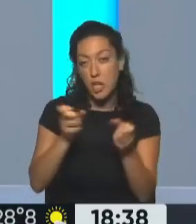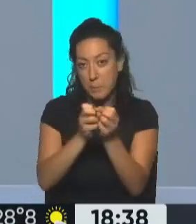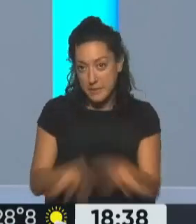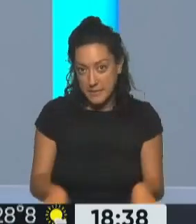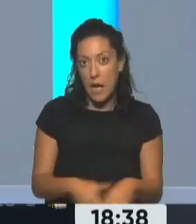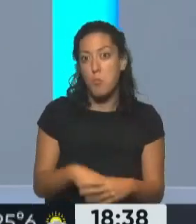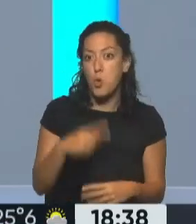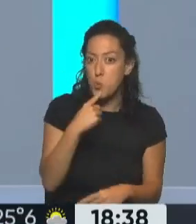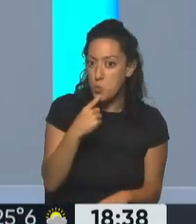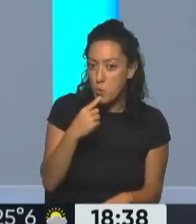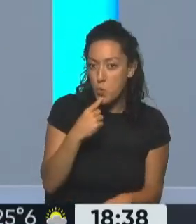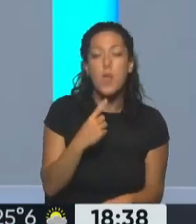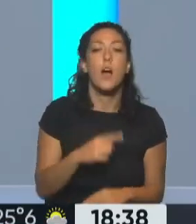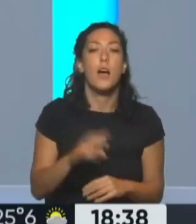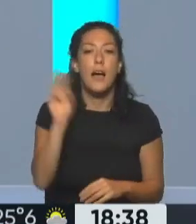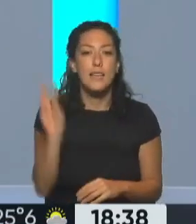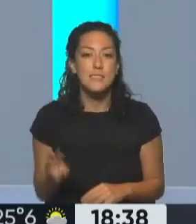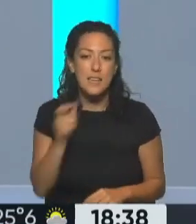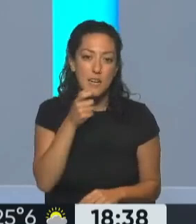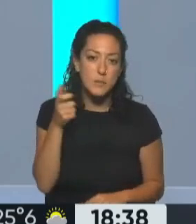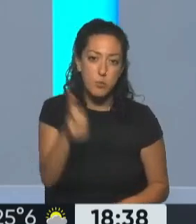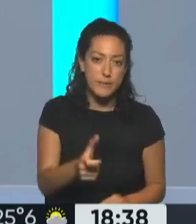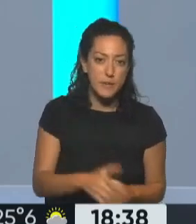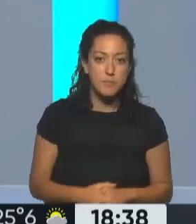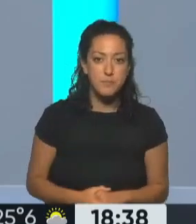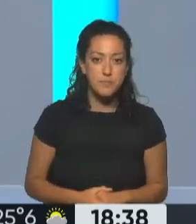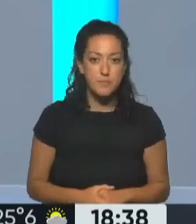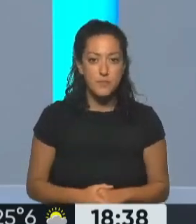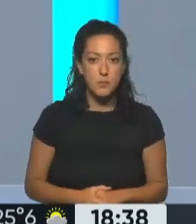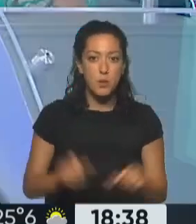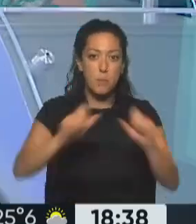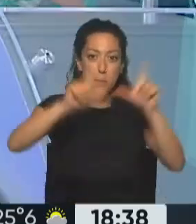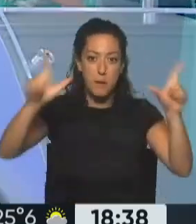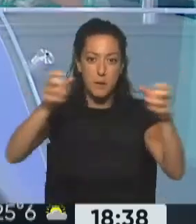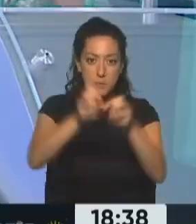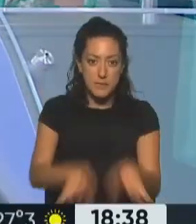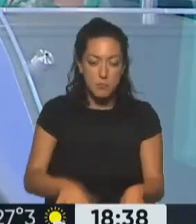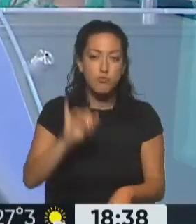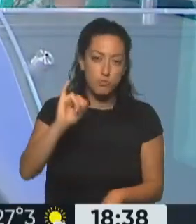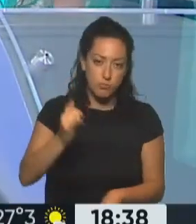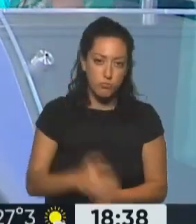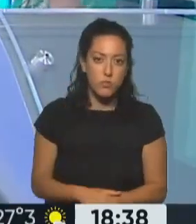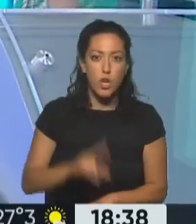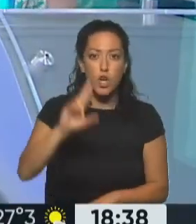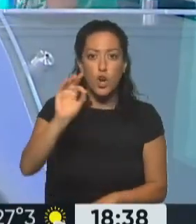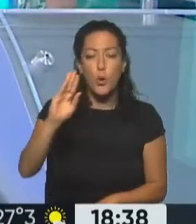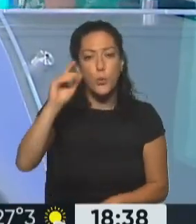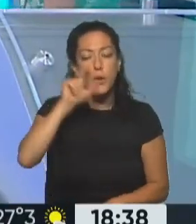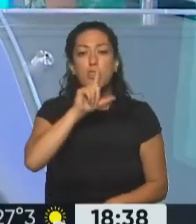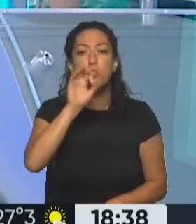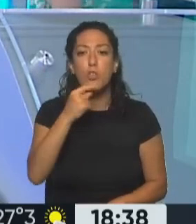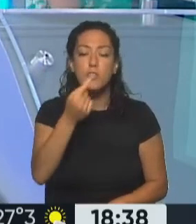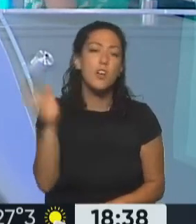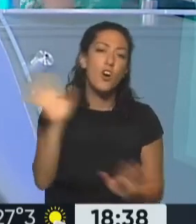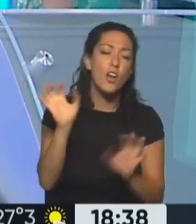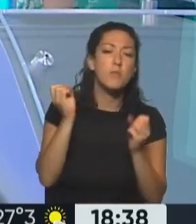este monto, dado que, gracias a la Ley de Movilidad Previsional, se debe establecer una nueva suma a partir del mes de marzo, lo